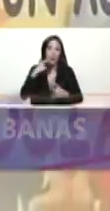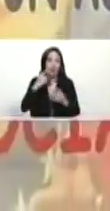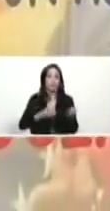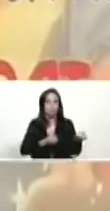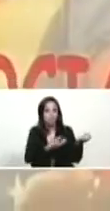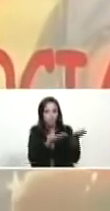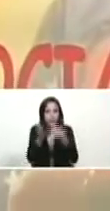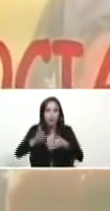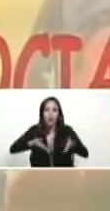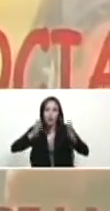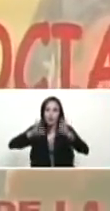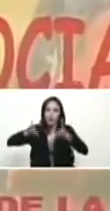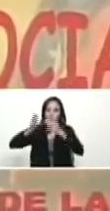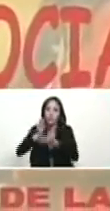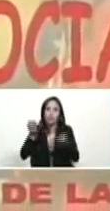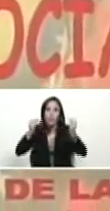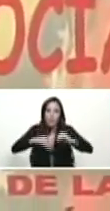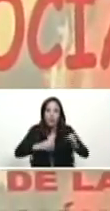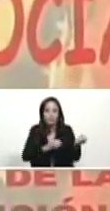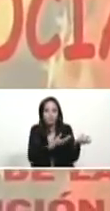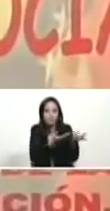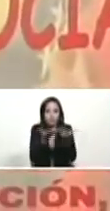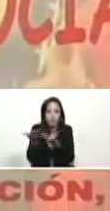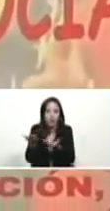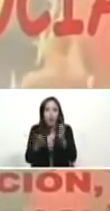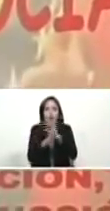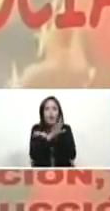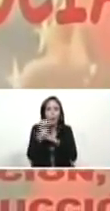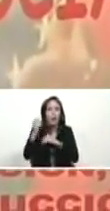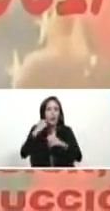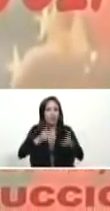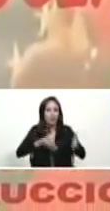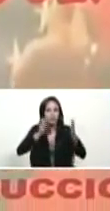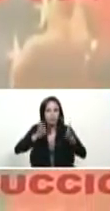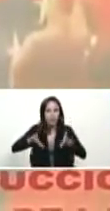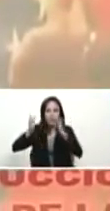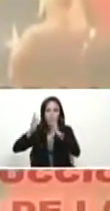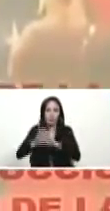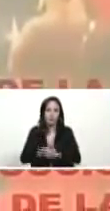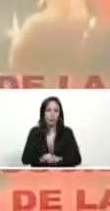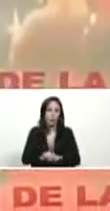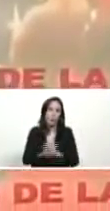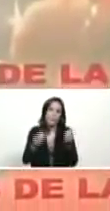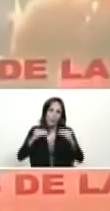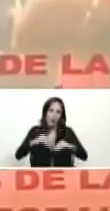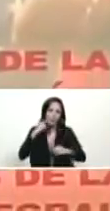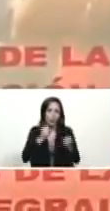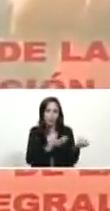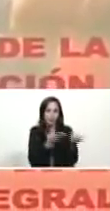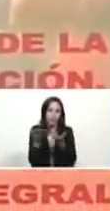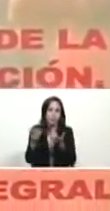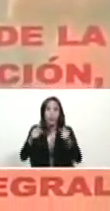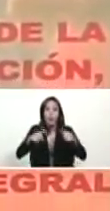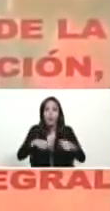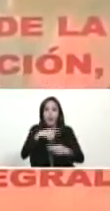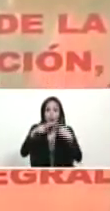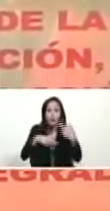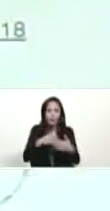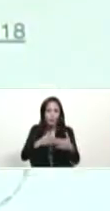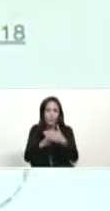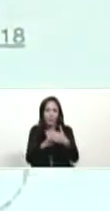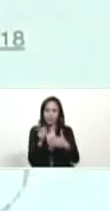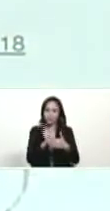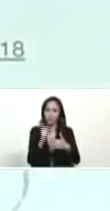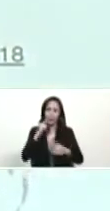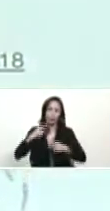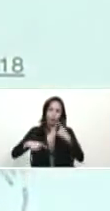apartamentos al pueblo, más de 40 nuevos apartamentos, porque la realidad es que la revolución no para y está todos los